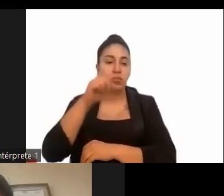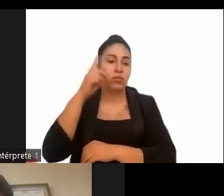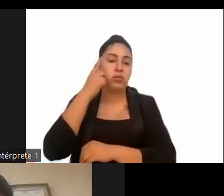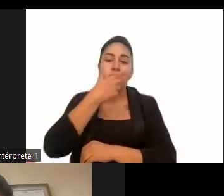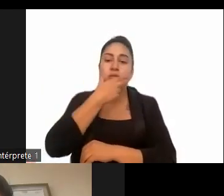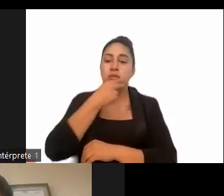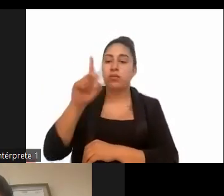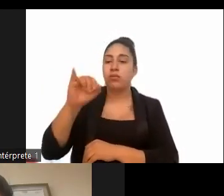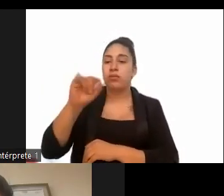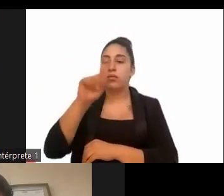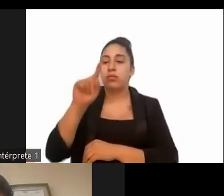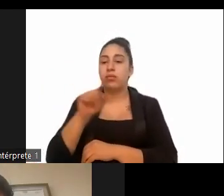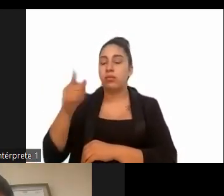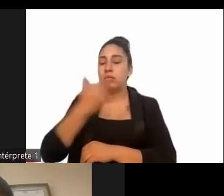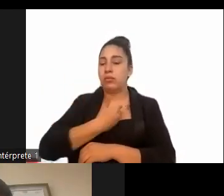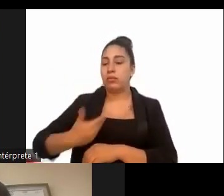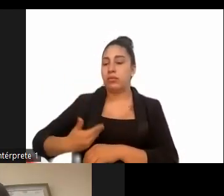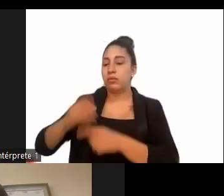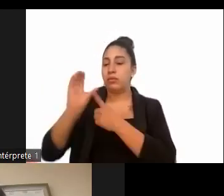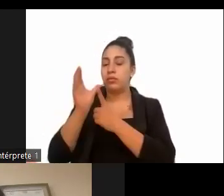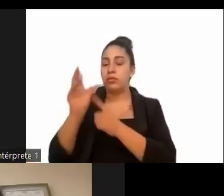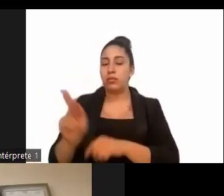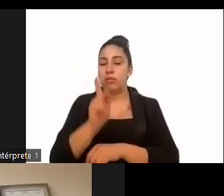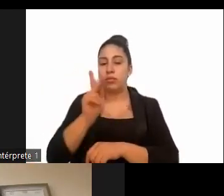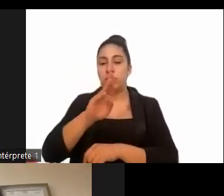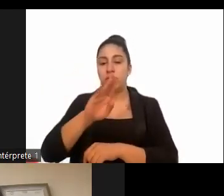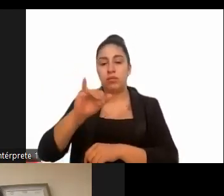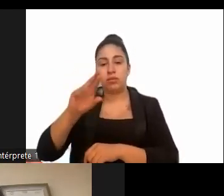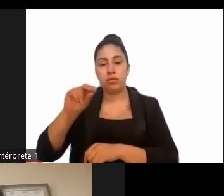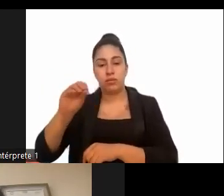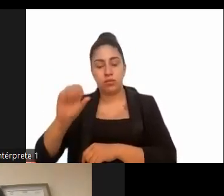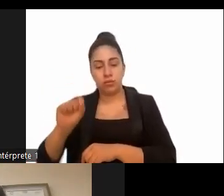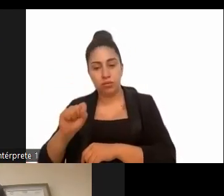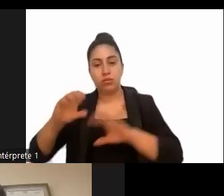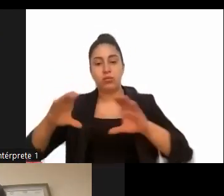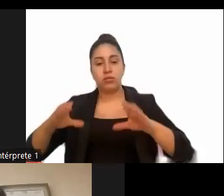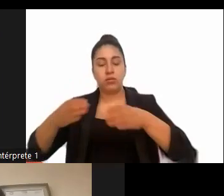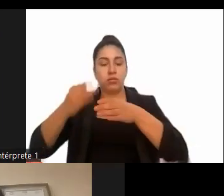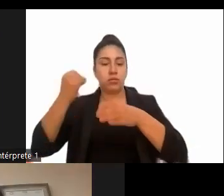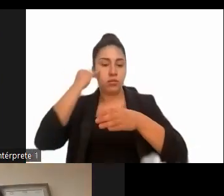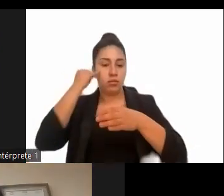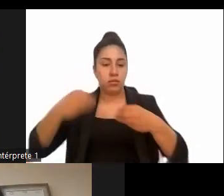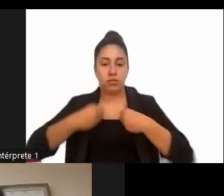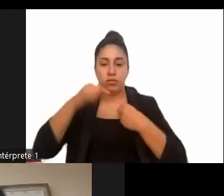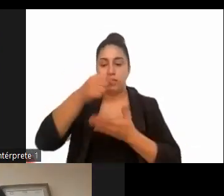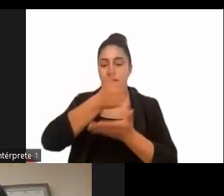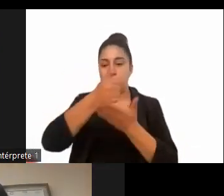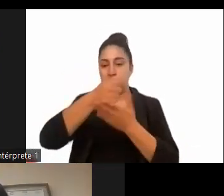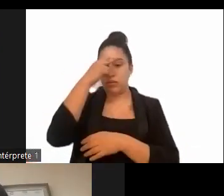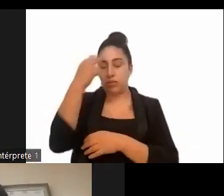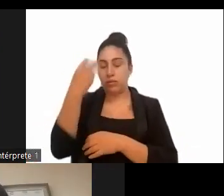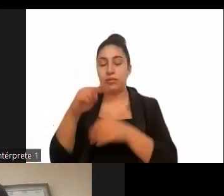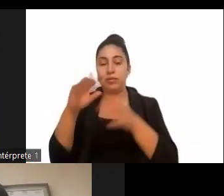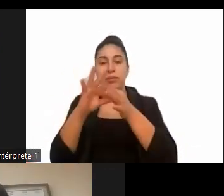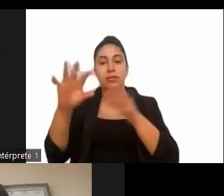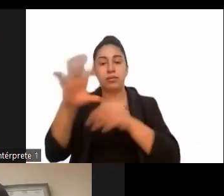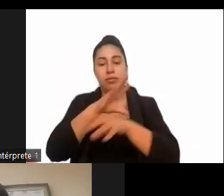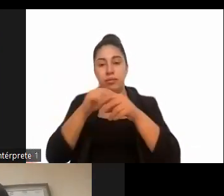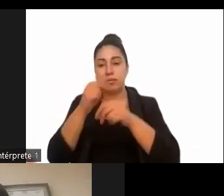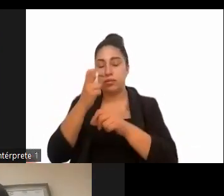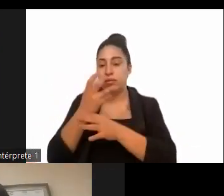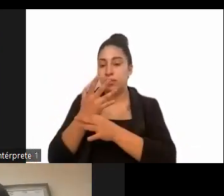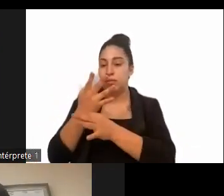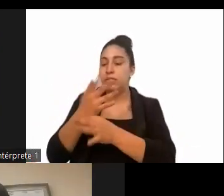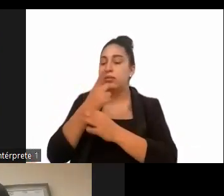como presidente de la Comisión de Pueblos, Barrios Originarios y Comunidades Indígenas Residentes. Por lo anterior, y de conformidad a lo que establecen